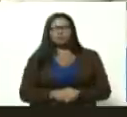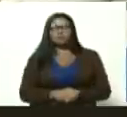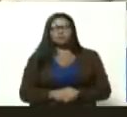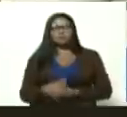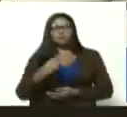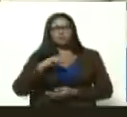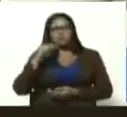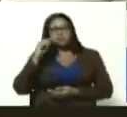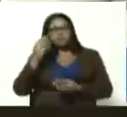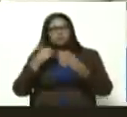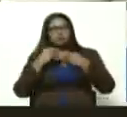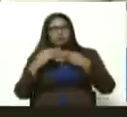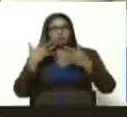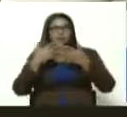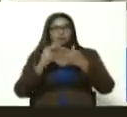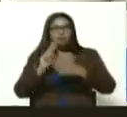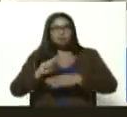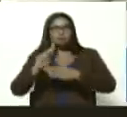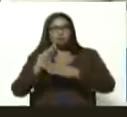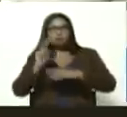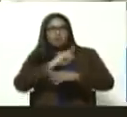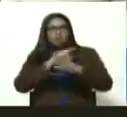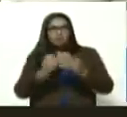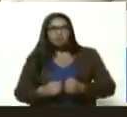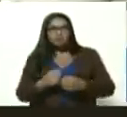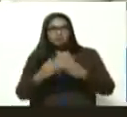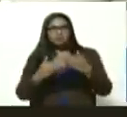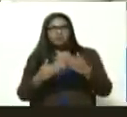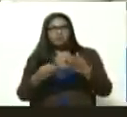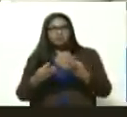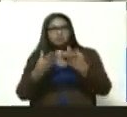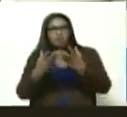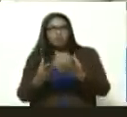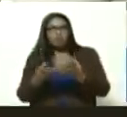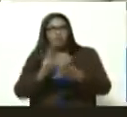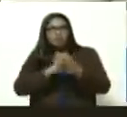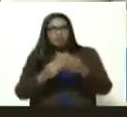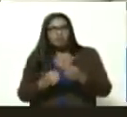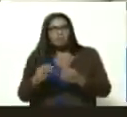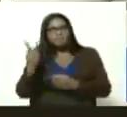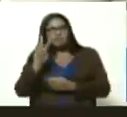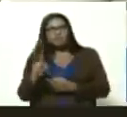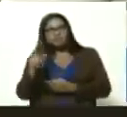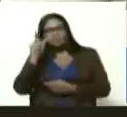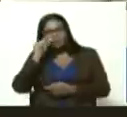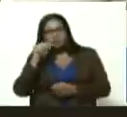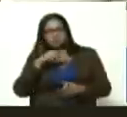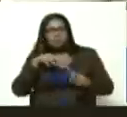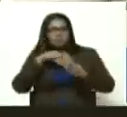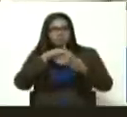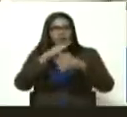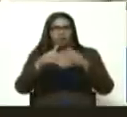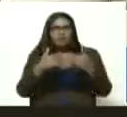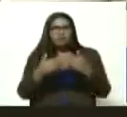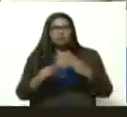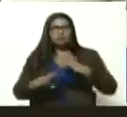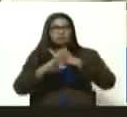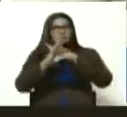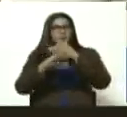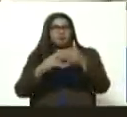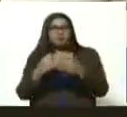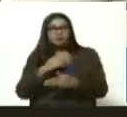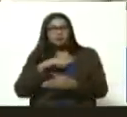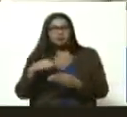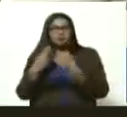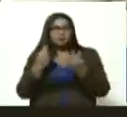ellos siguen utilizando el poder para apresar venezolanos para perseguir venezolanos para aplicar sanciones a quitarle nuestro